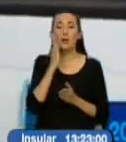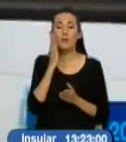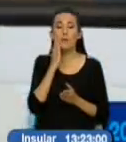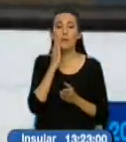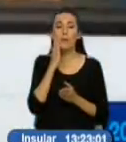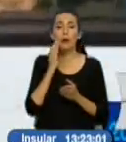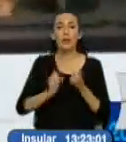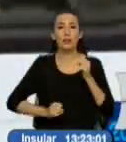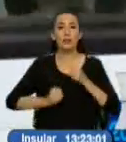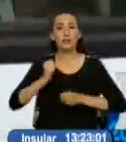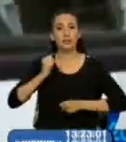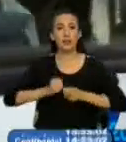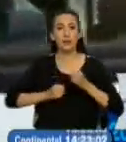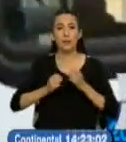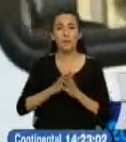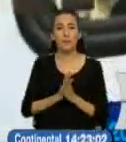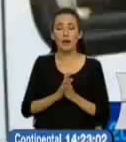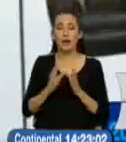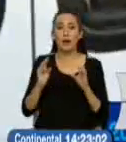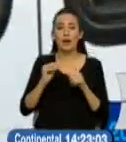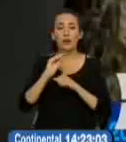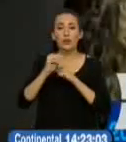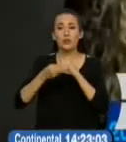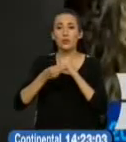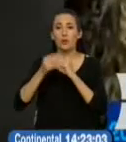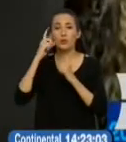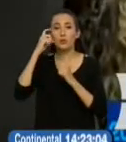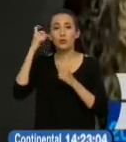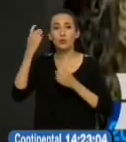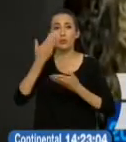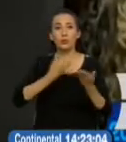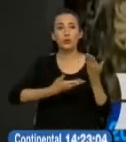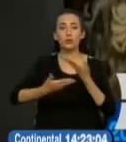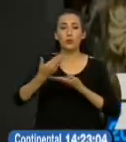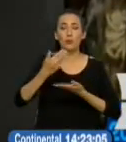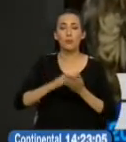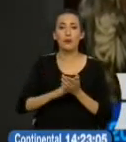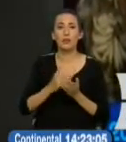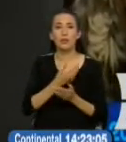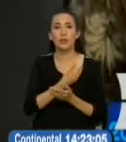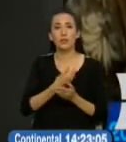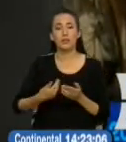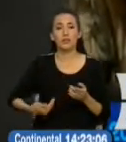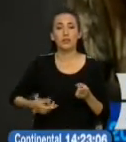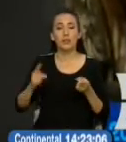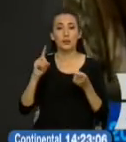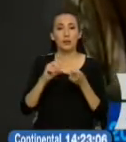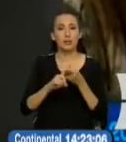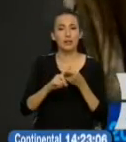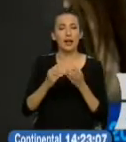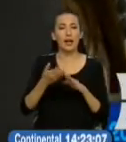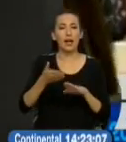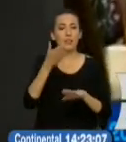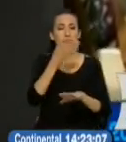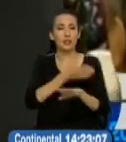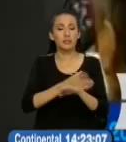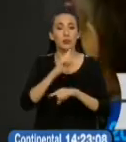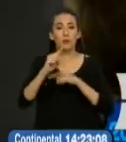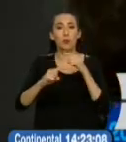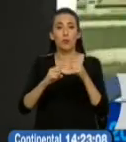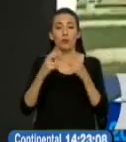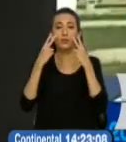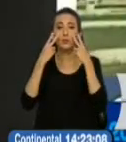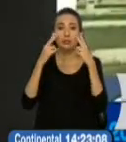de Bonafini, por el desvío de fondos del programa Sueños Compartidos durante la presidencia de Cristina Fernández. Una vez que se conoció la noticia,